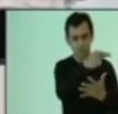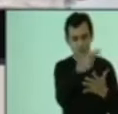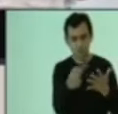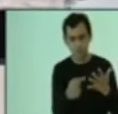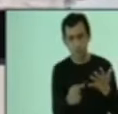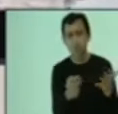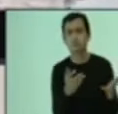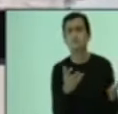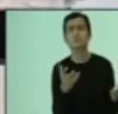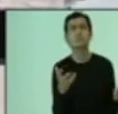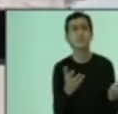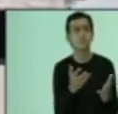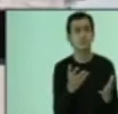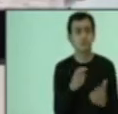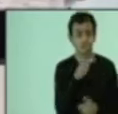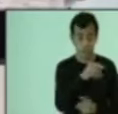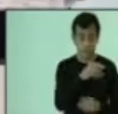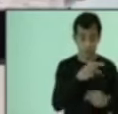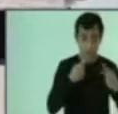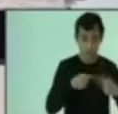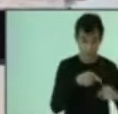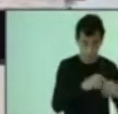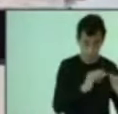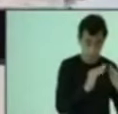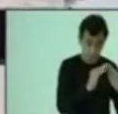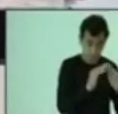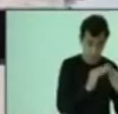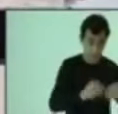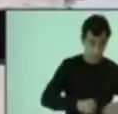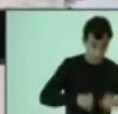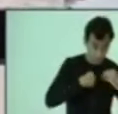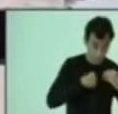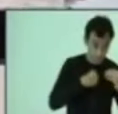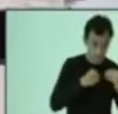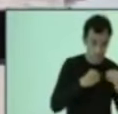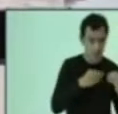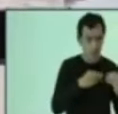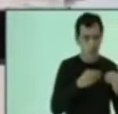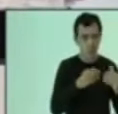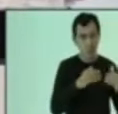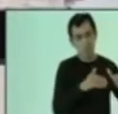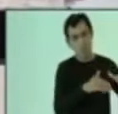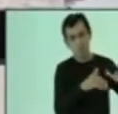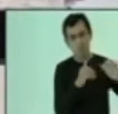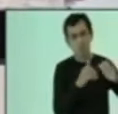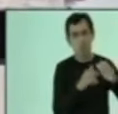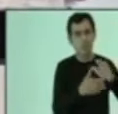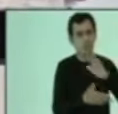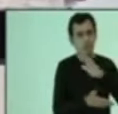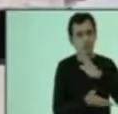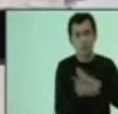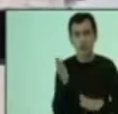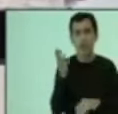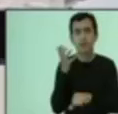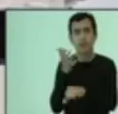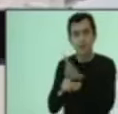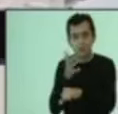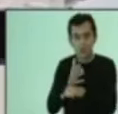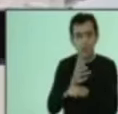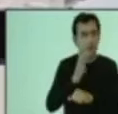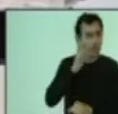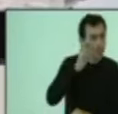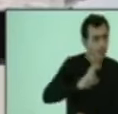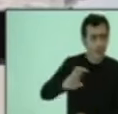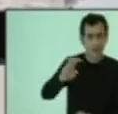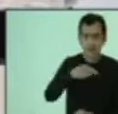que los habitantes de su municipio continúen migrando hacia otros estados del país o incluso Estados Unidos debido a